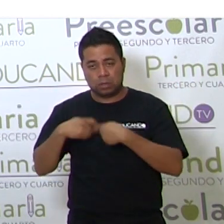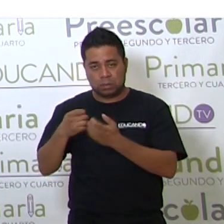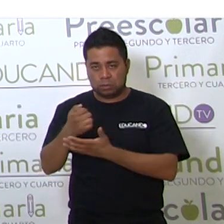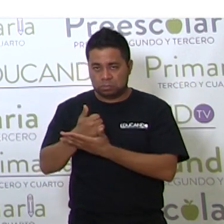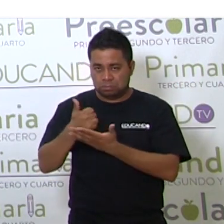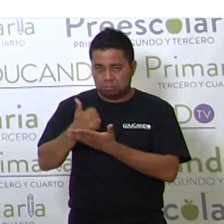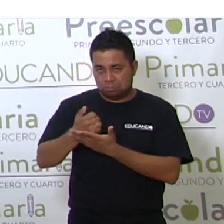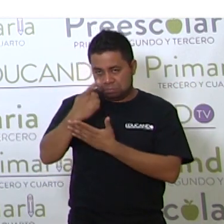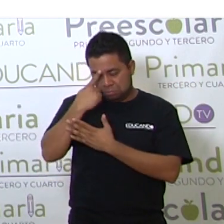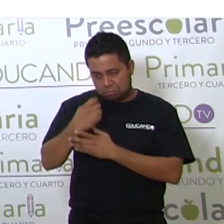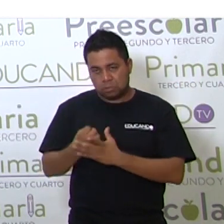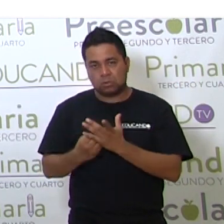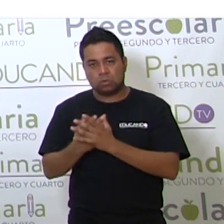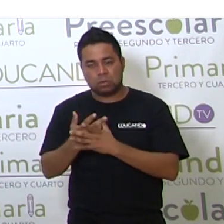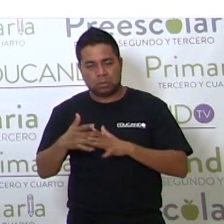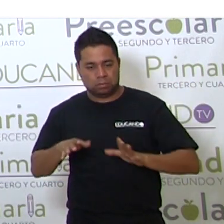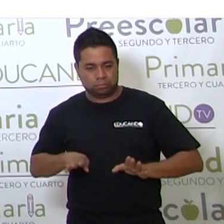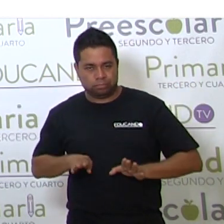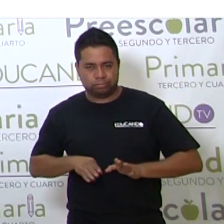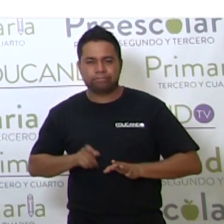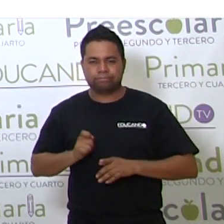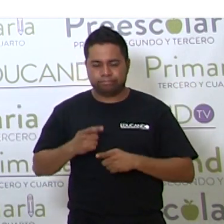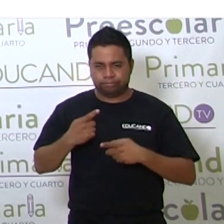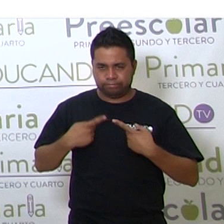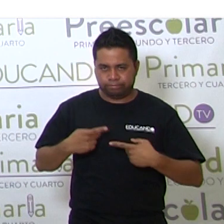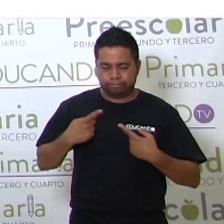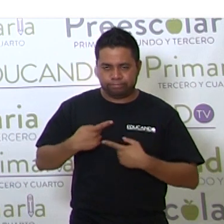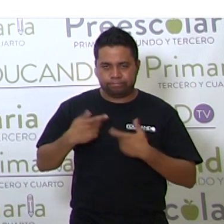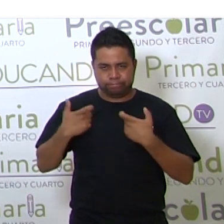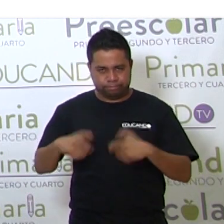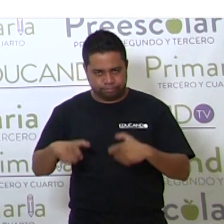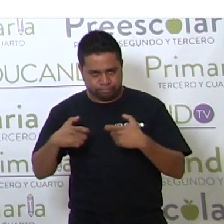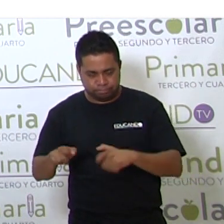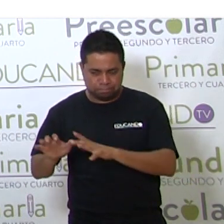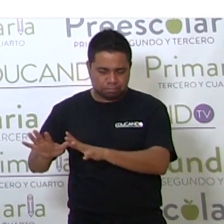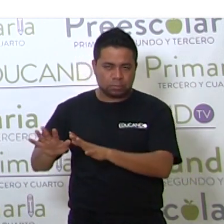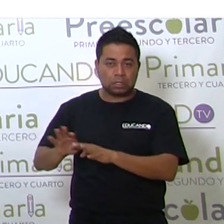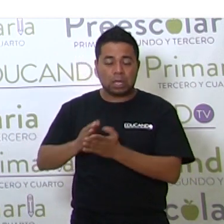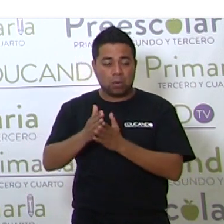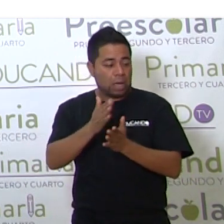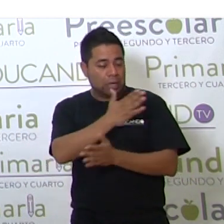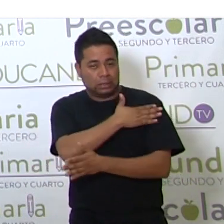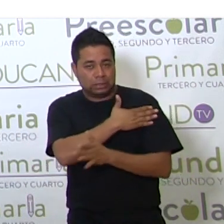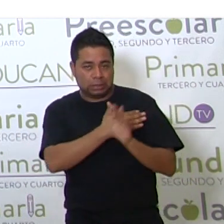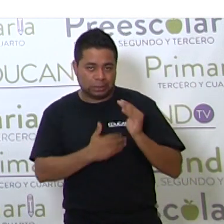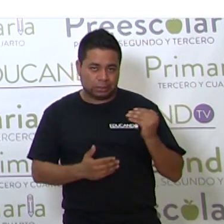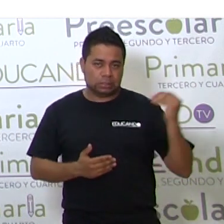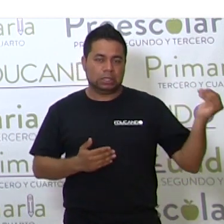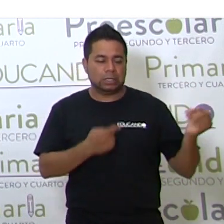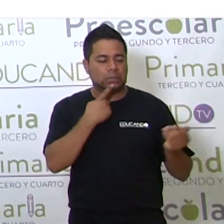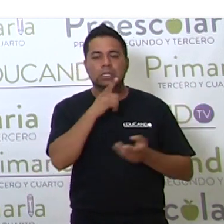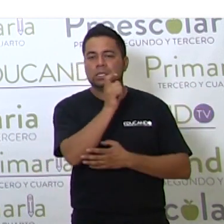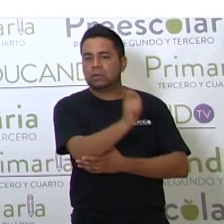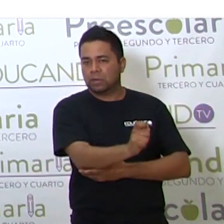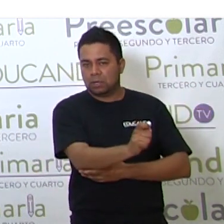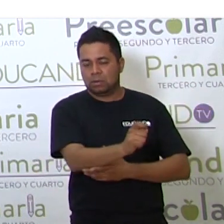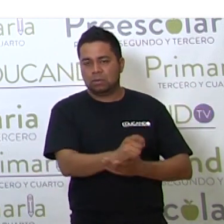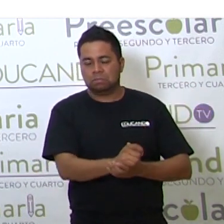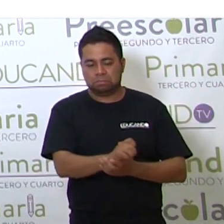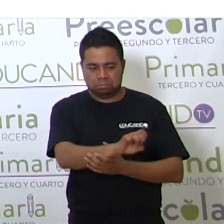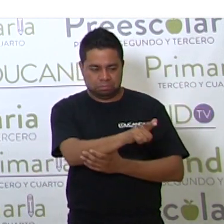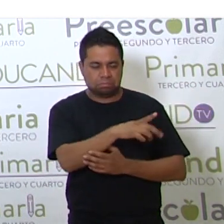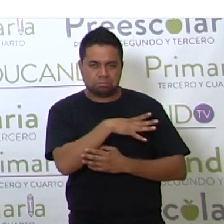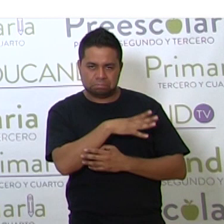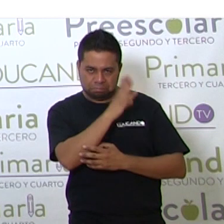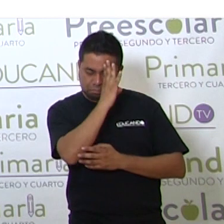a una nueva clase, la burguesía. Ahora, en la línea izquierda dice significado y luego hay